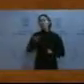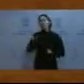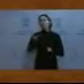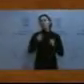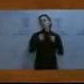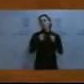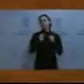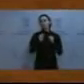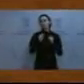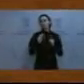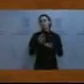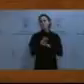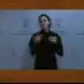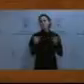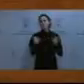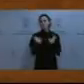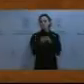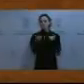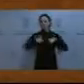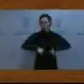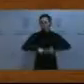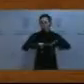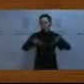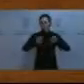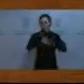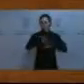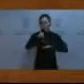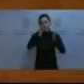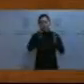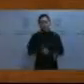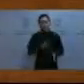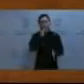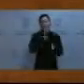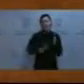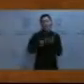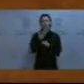grupo parlamentario, en esta misma Cámara, con otro consejero, que era el señor Buendía.